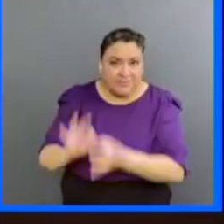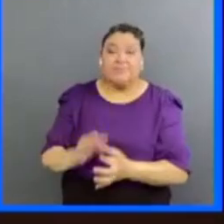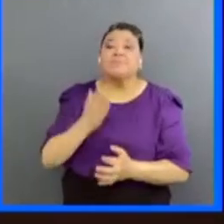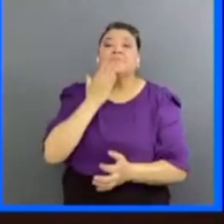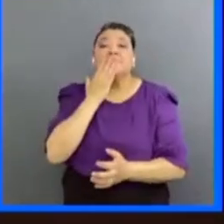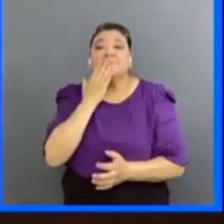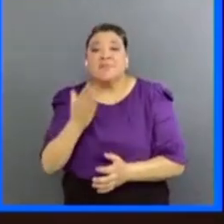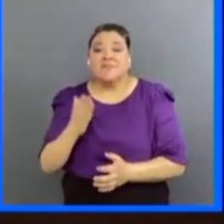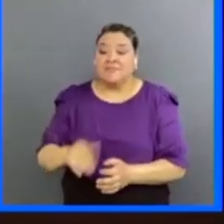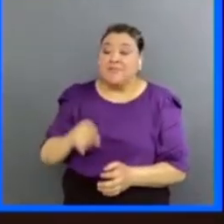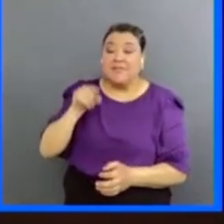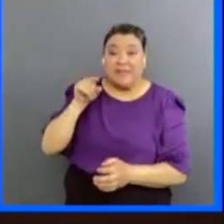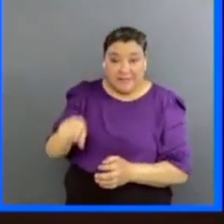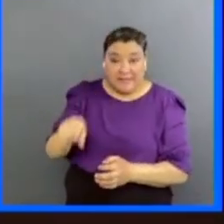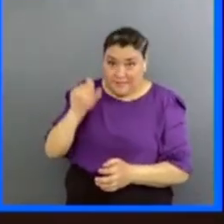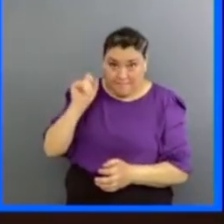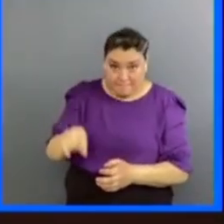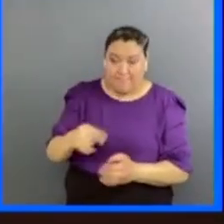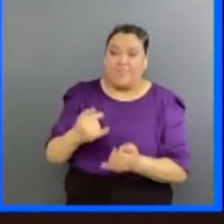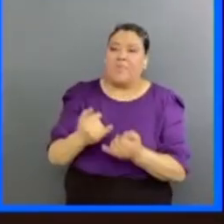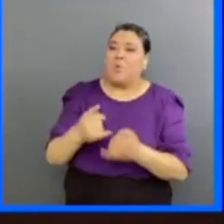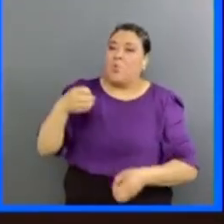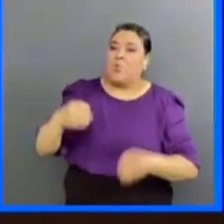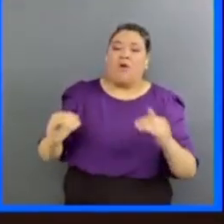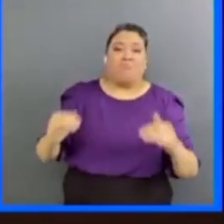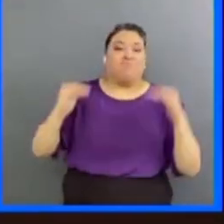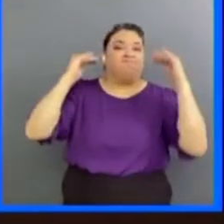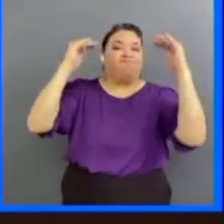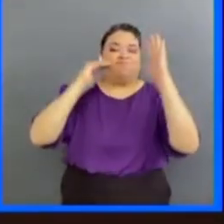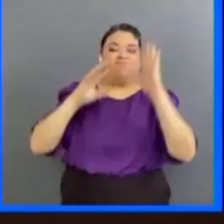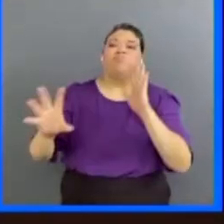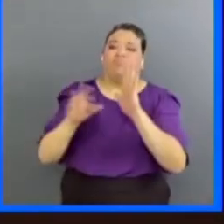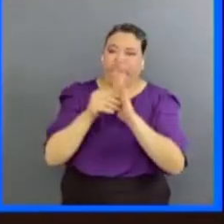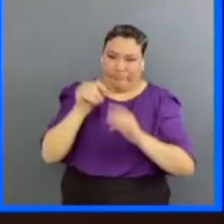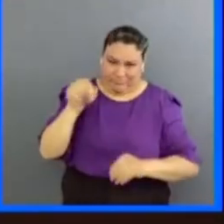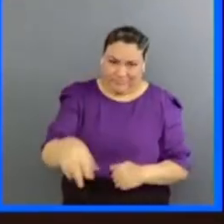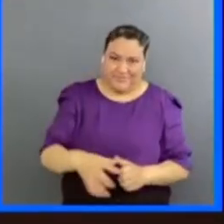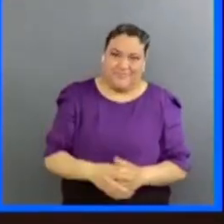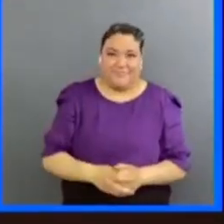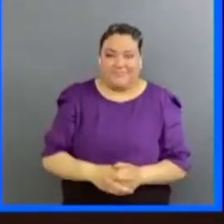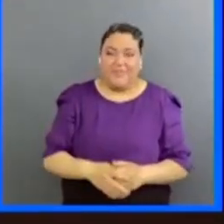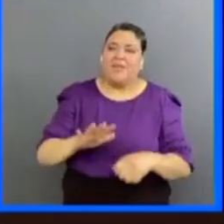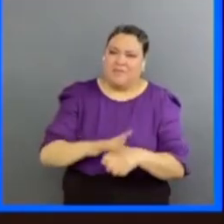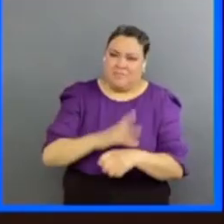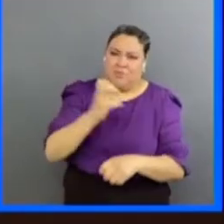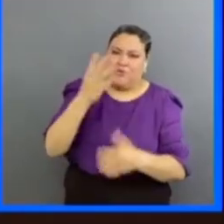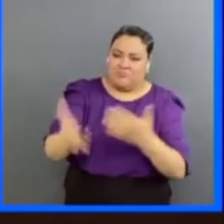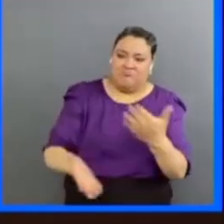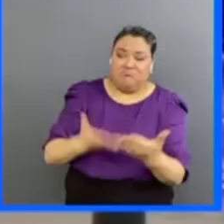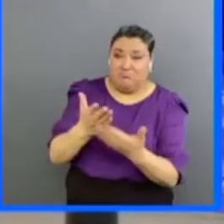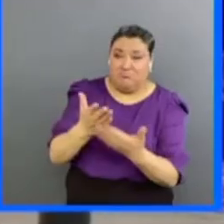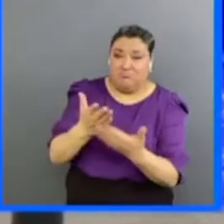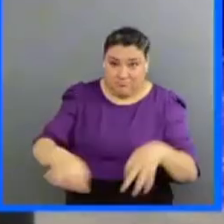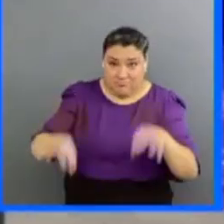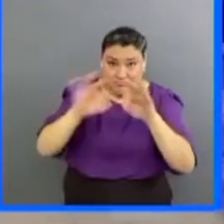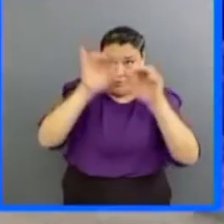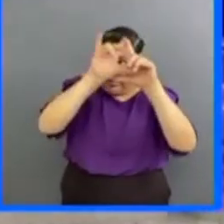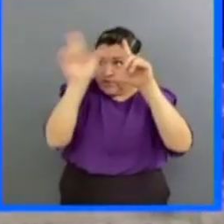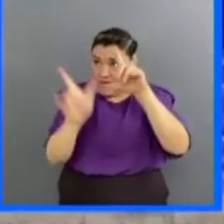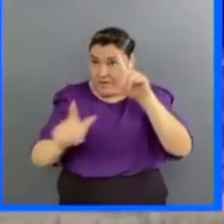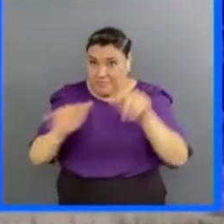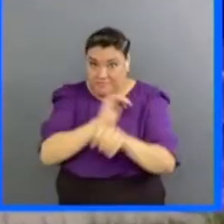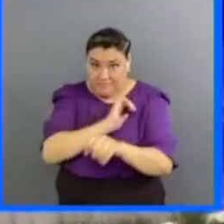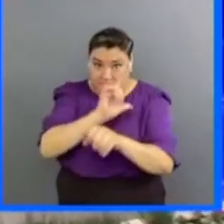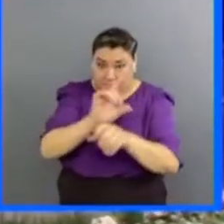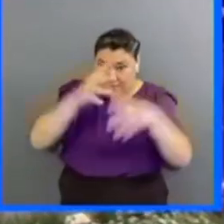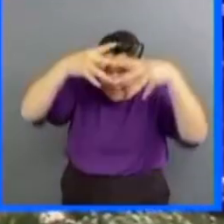la propia Suprema Corte. Por ello, el presente asunto no reviste un interés excepcional. En los